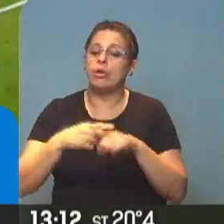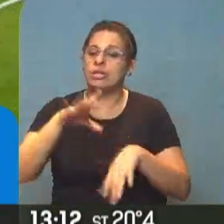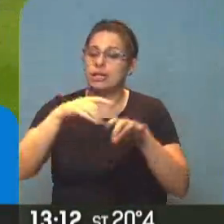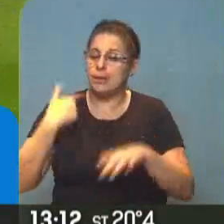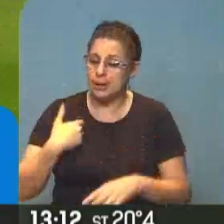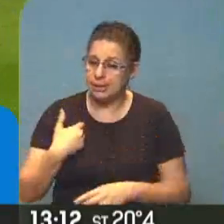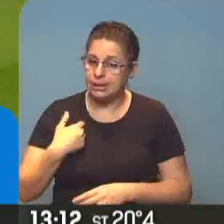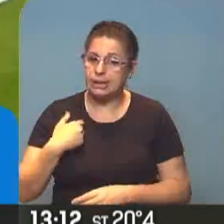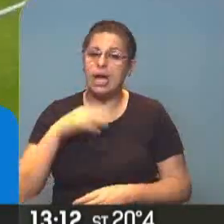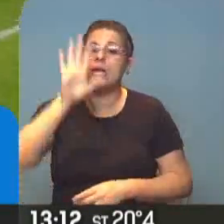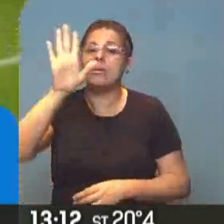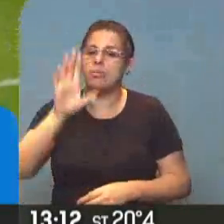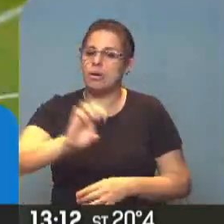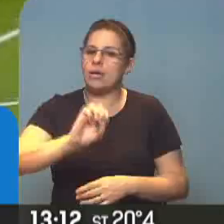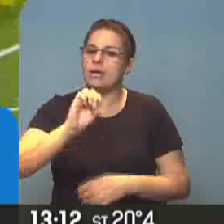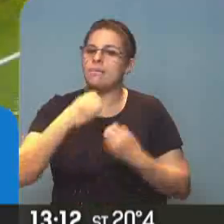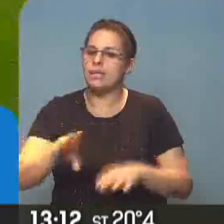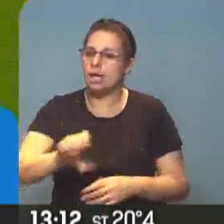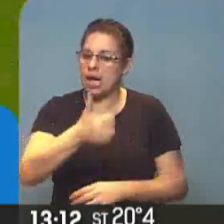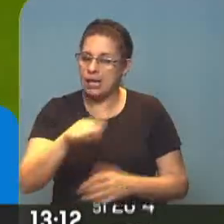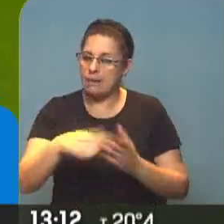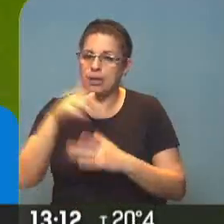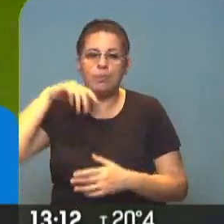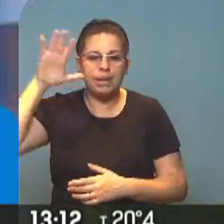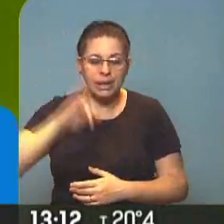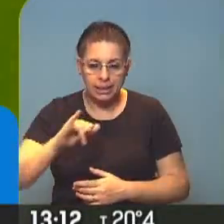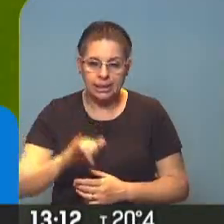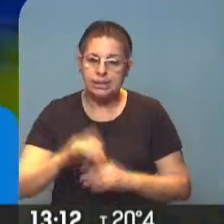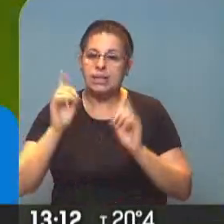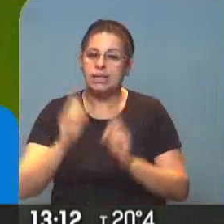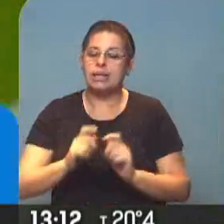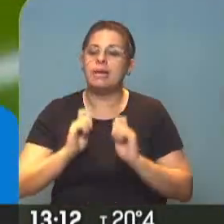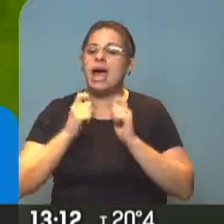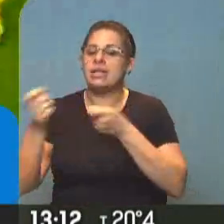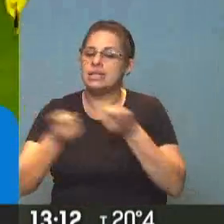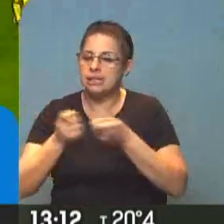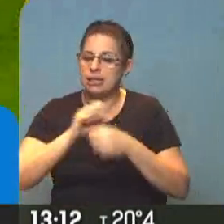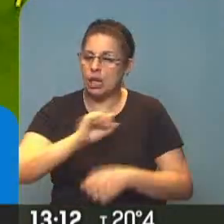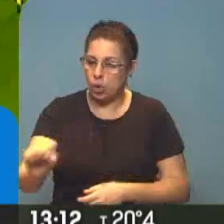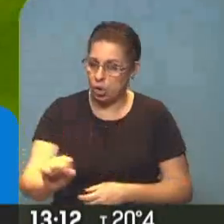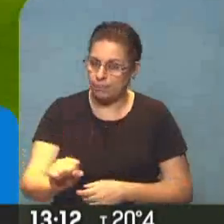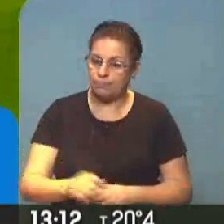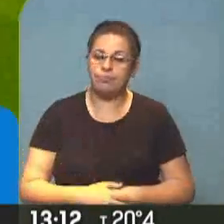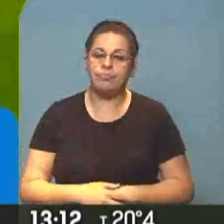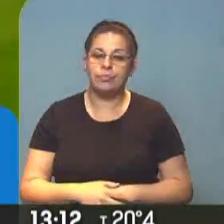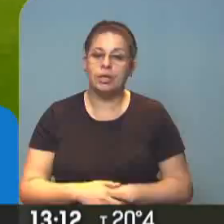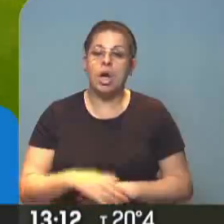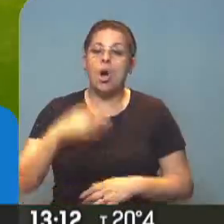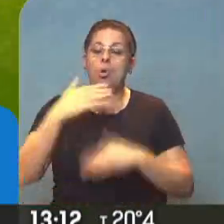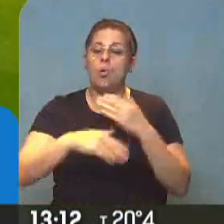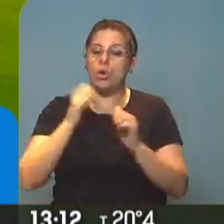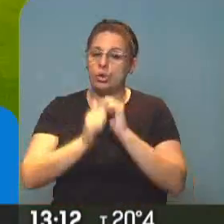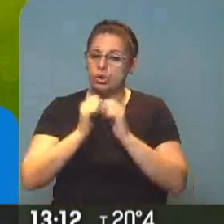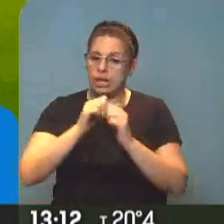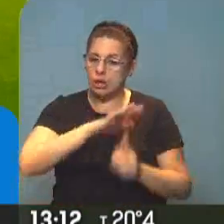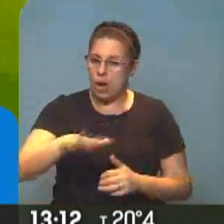arrancó arriba, pero Pablo Pérez comandó al equipo con un doblete y una asistencia. Impecables definiciones del rosarino dentro del